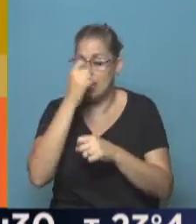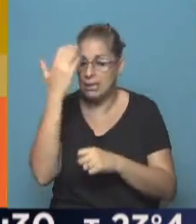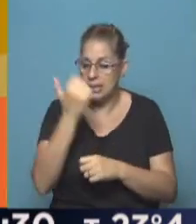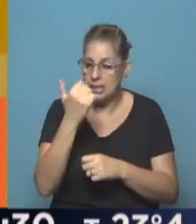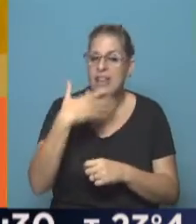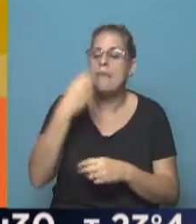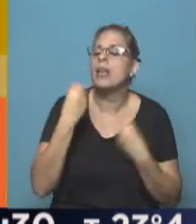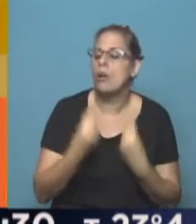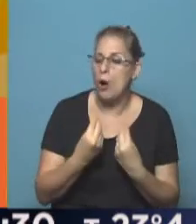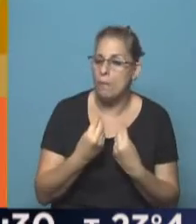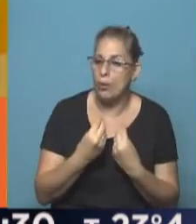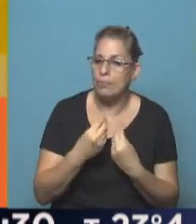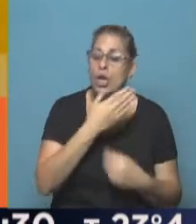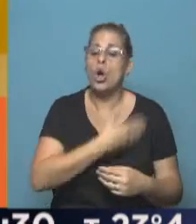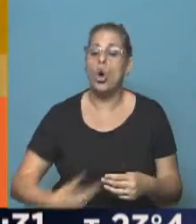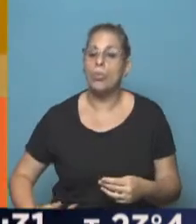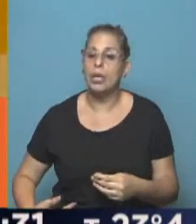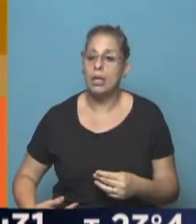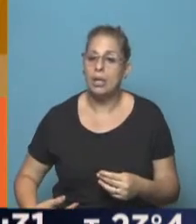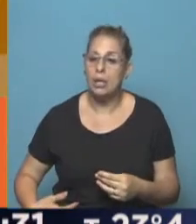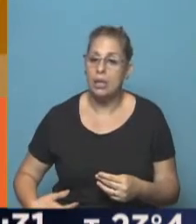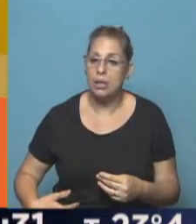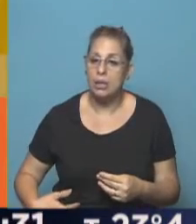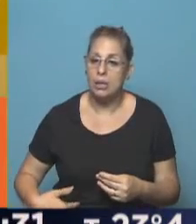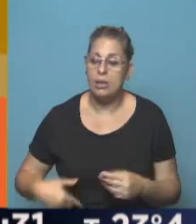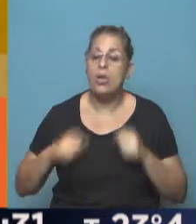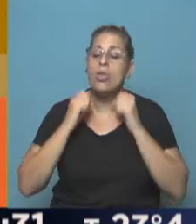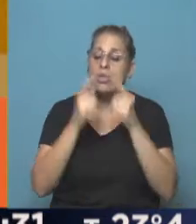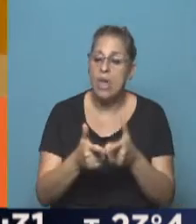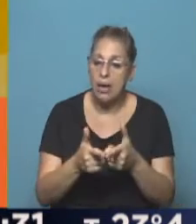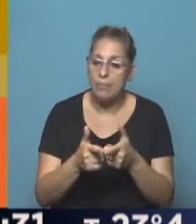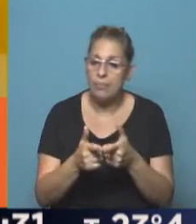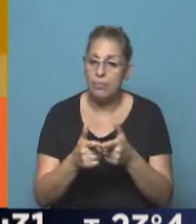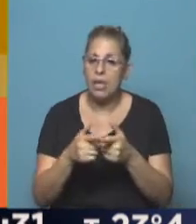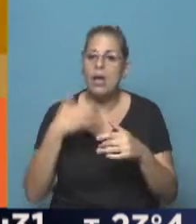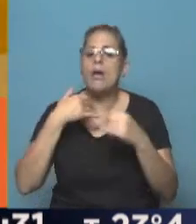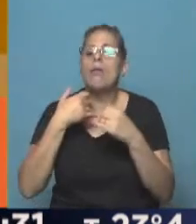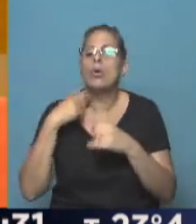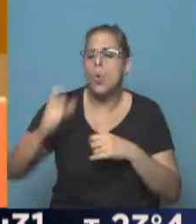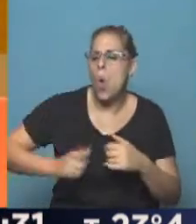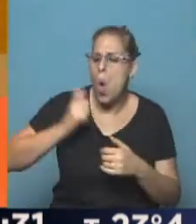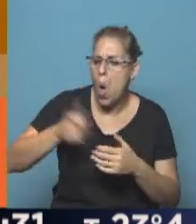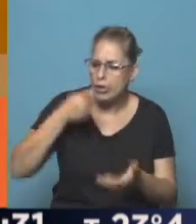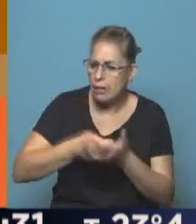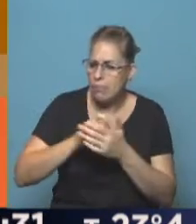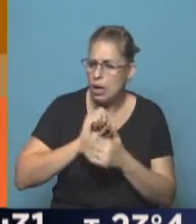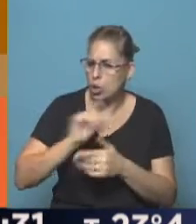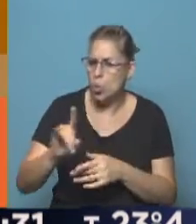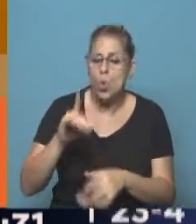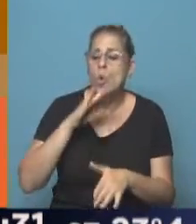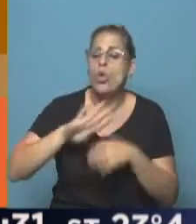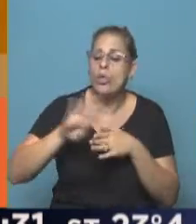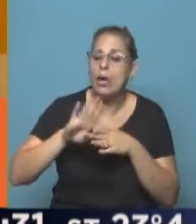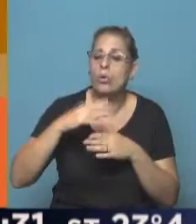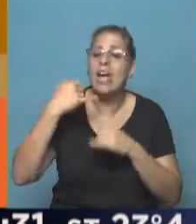en realidad lo que está haciendo el Estado es permitiéndole financiar el pago de su propia deuda con una